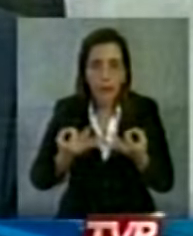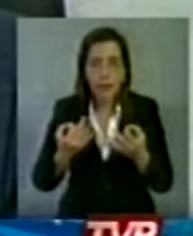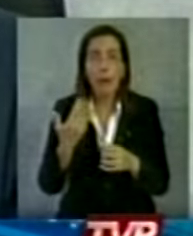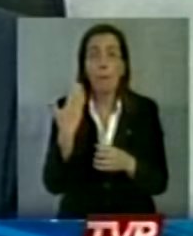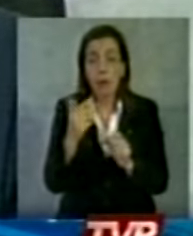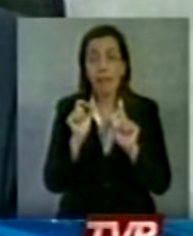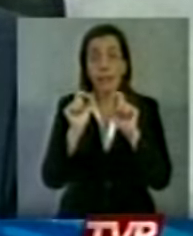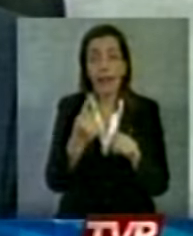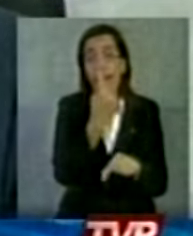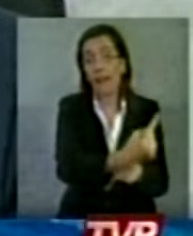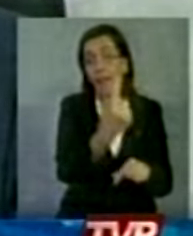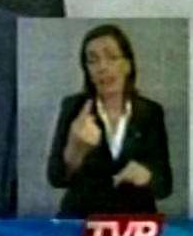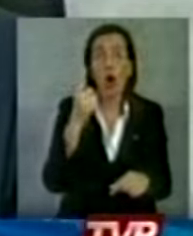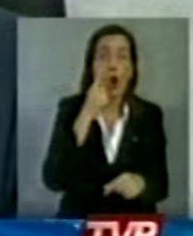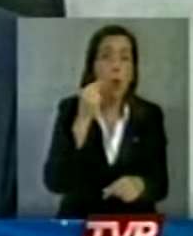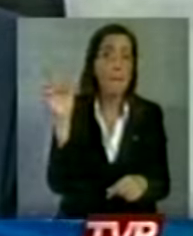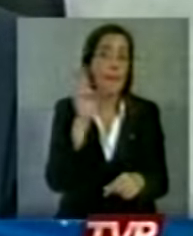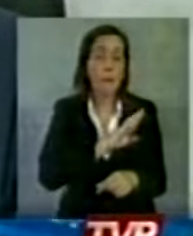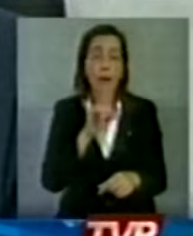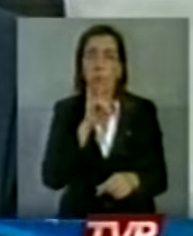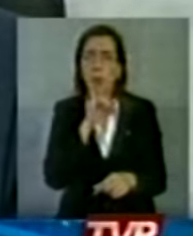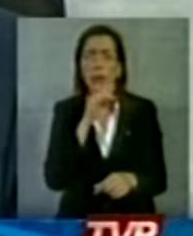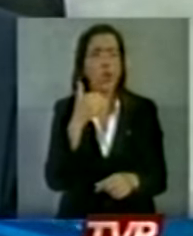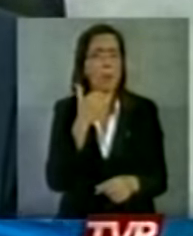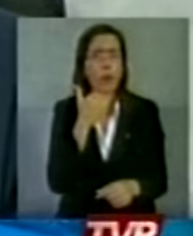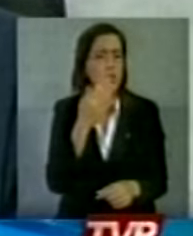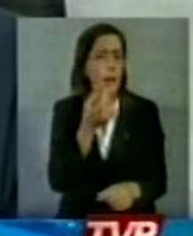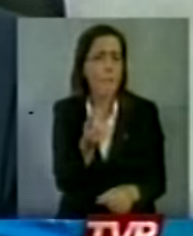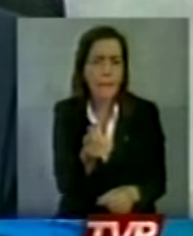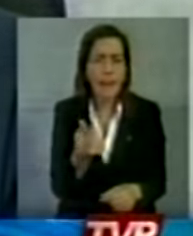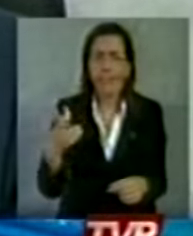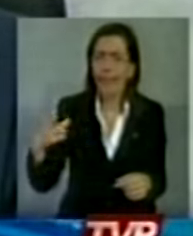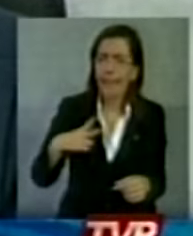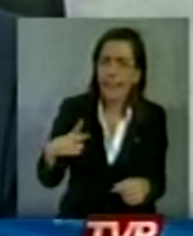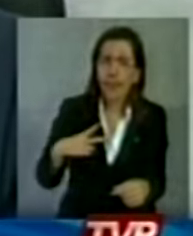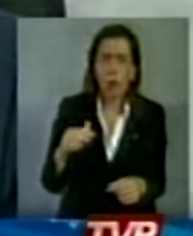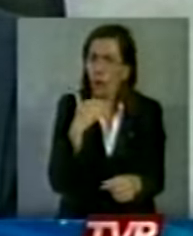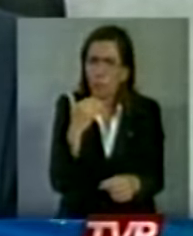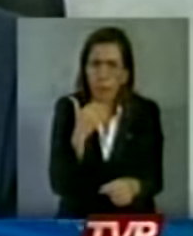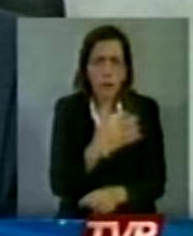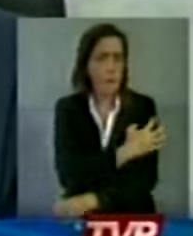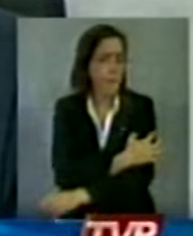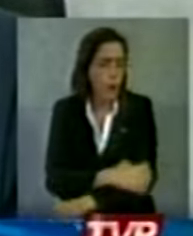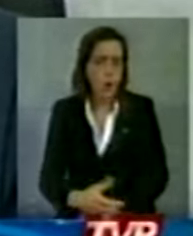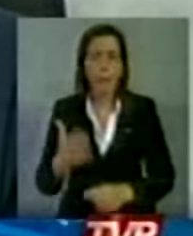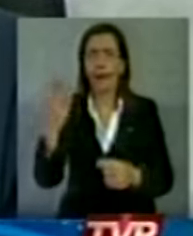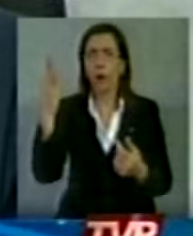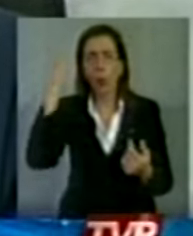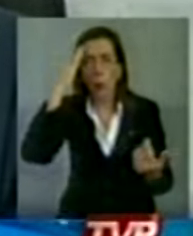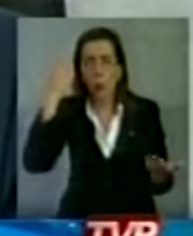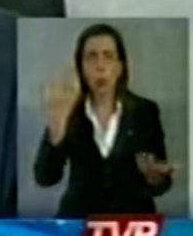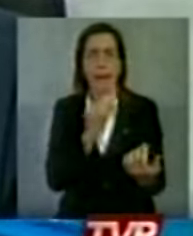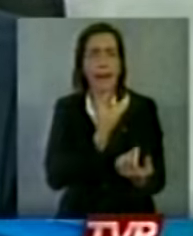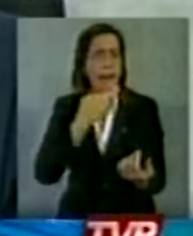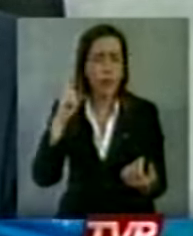tucumana, independientemente de su condición económica, cultural, religiosa o de género, tenga la oportunidad